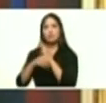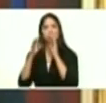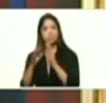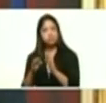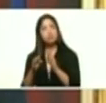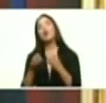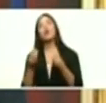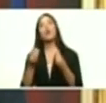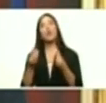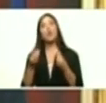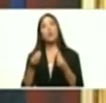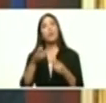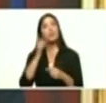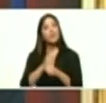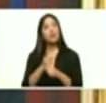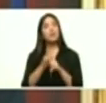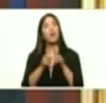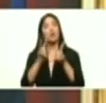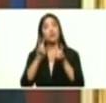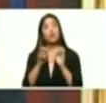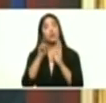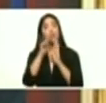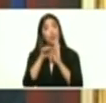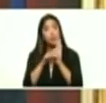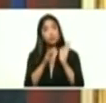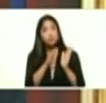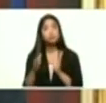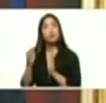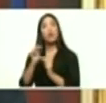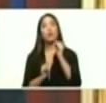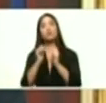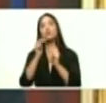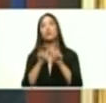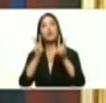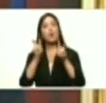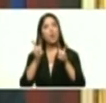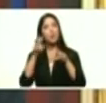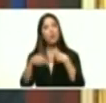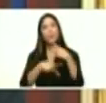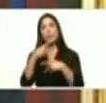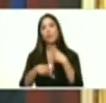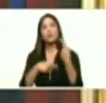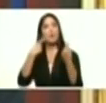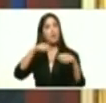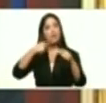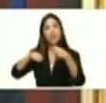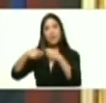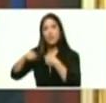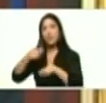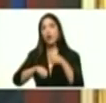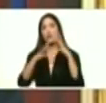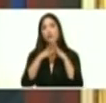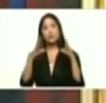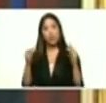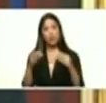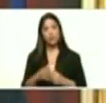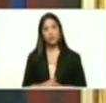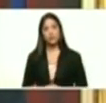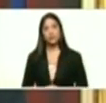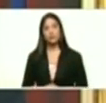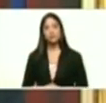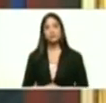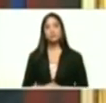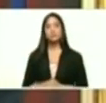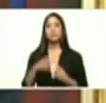y cómo debe cumplirse, esa regla de oro, de construir lo nuevo, en lo productivo, en lo distributivo, en lo comercializador, en la fijación de precios,